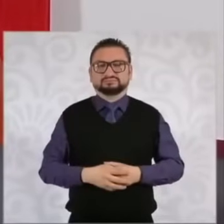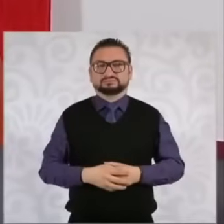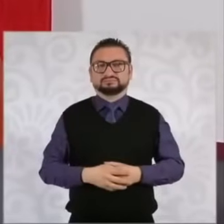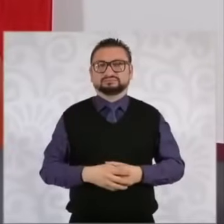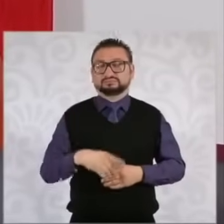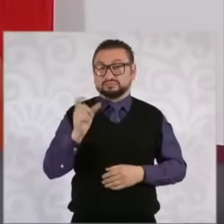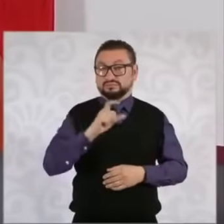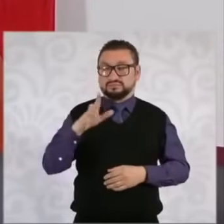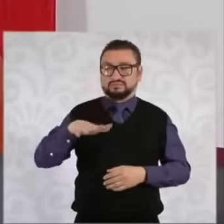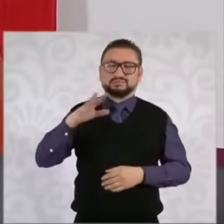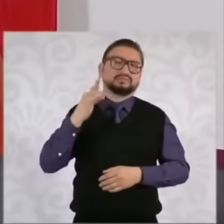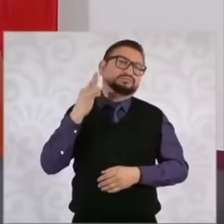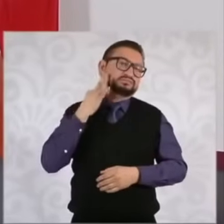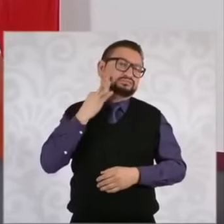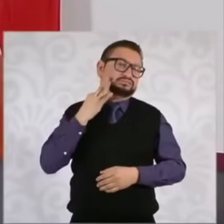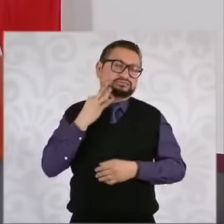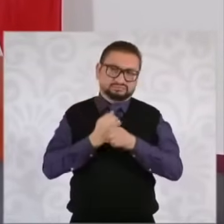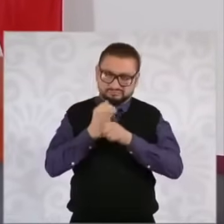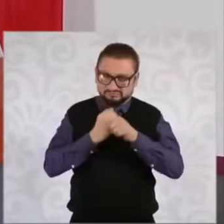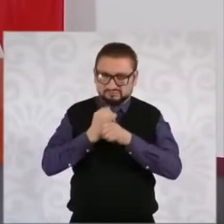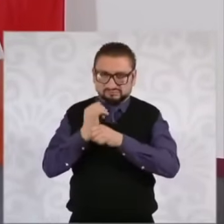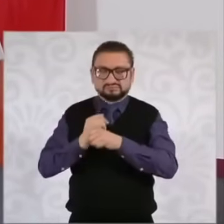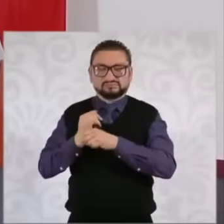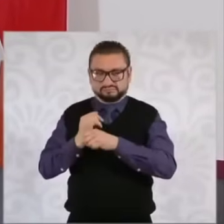incluso la fiscalía tiene una investigación